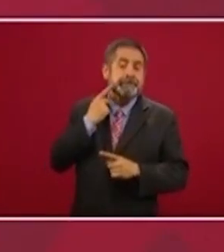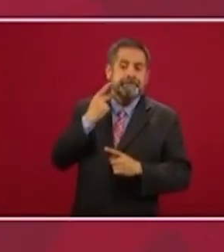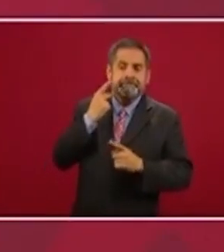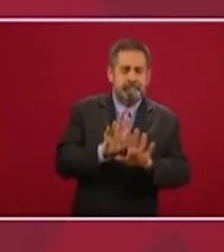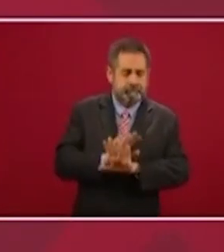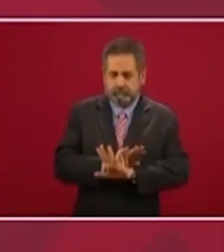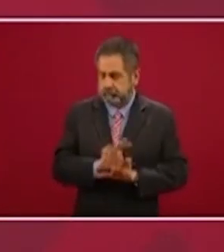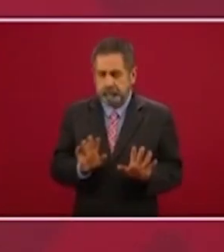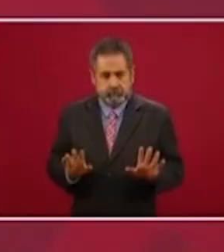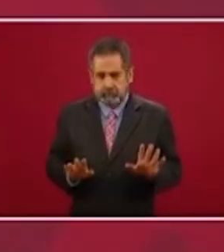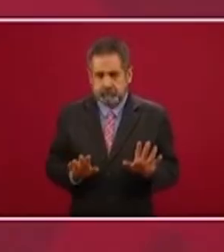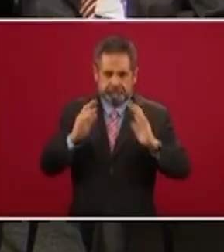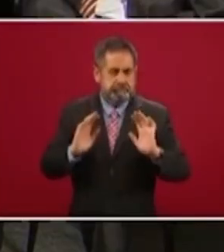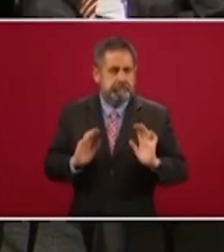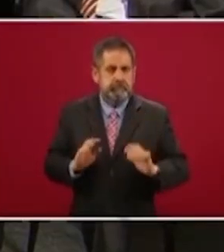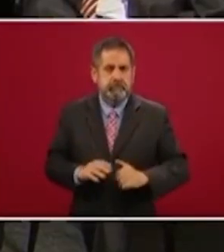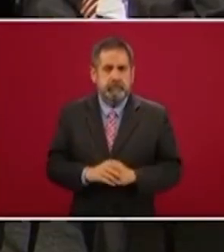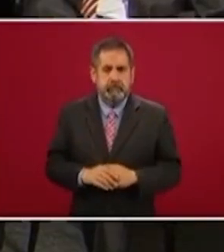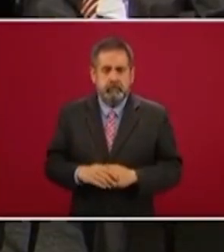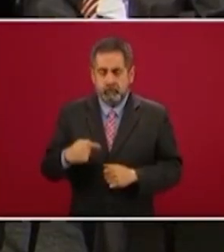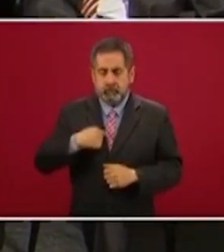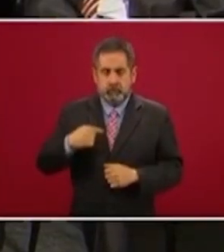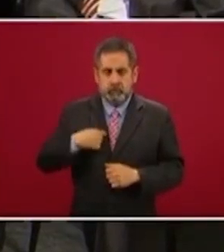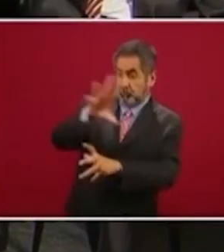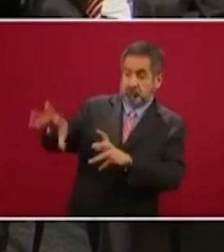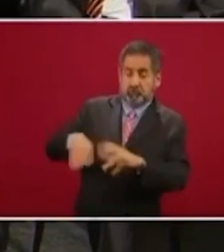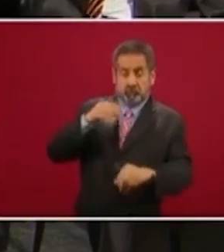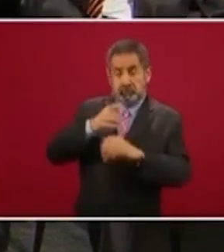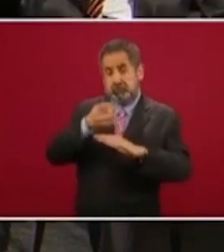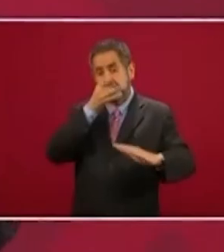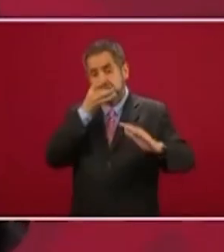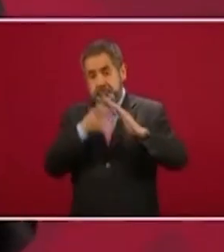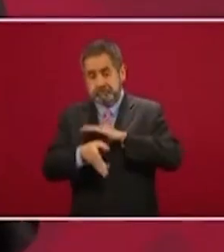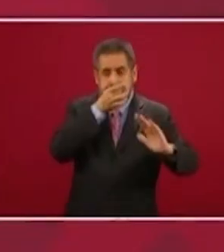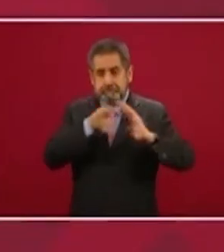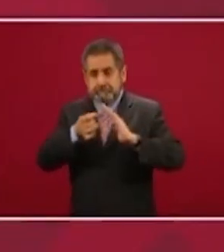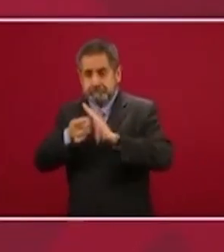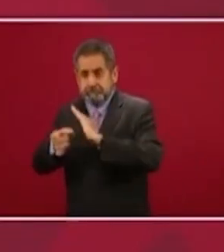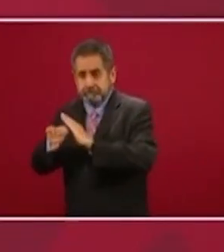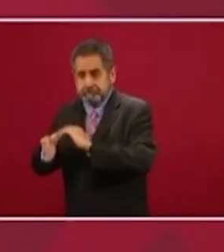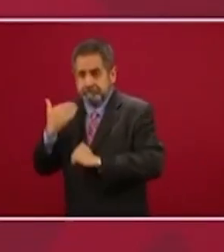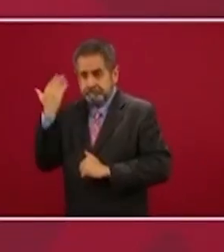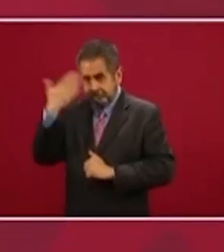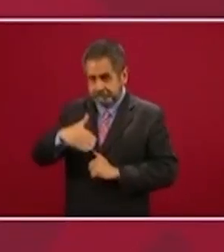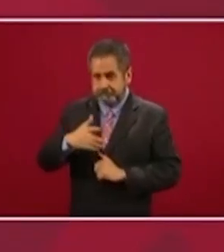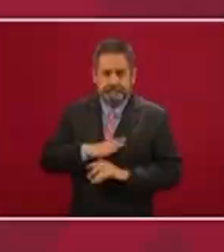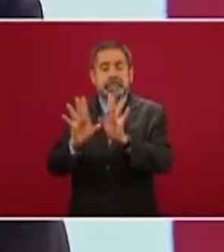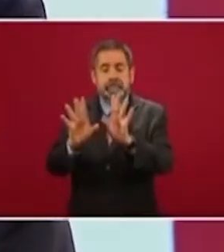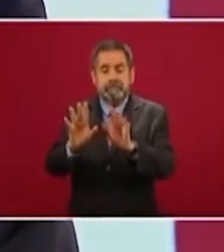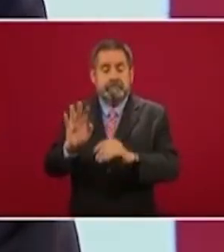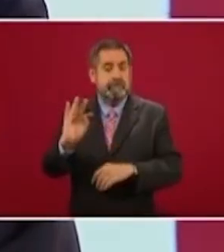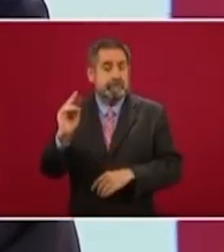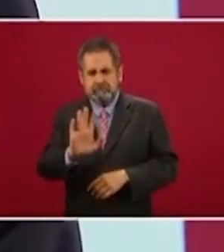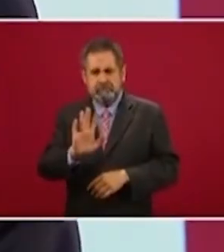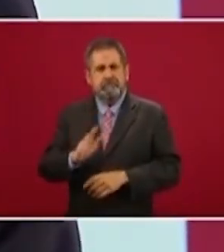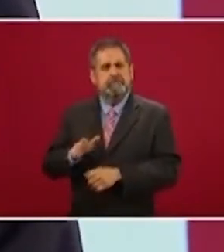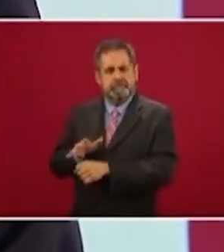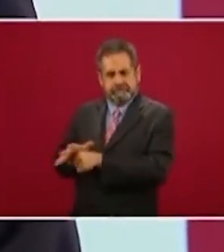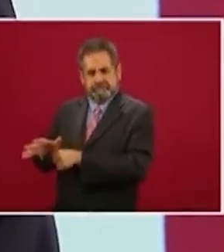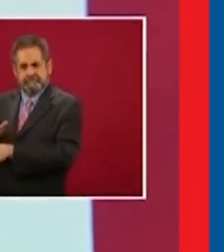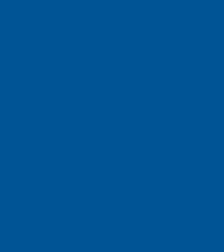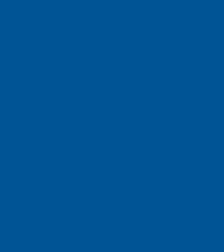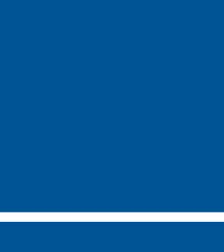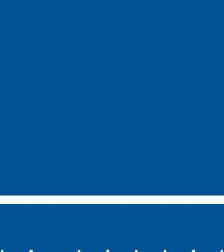de epidemias. No soy todólogo, no soy sabelotodo y es un asunto muy serio. Tenemos ahí